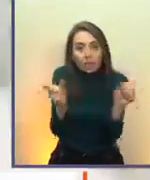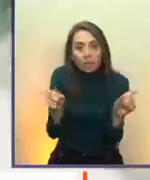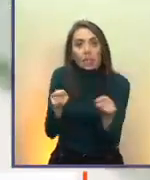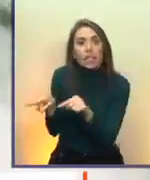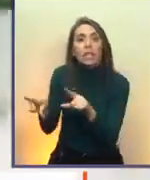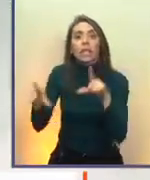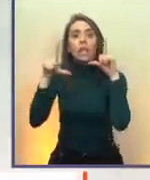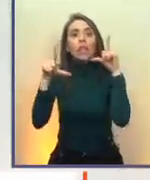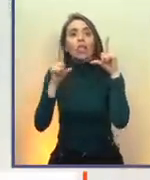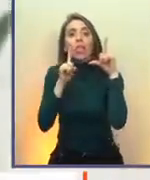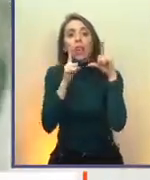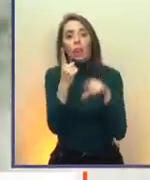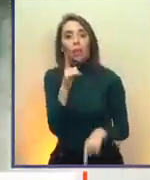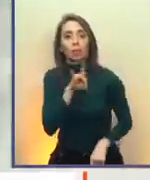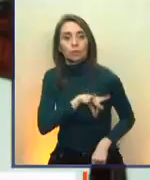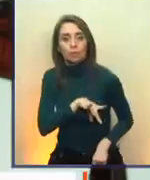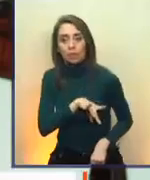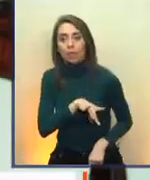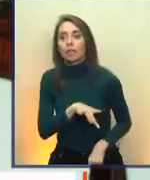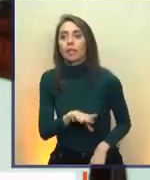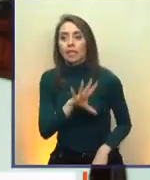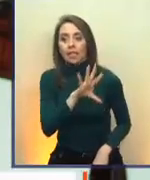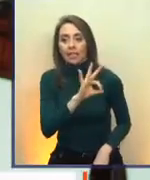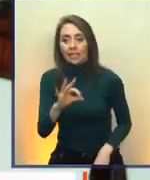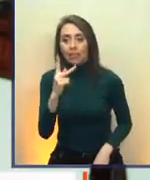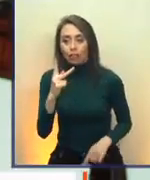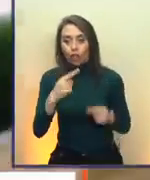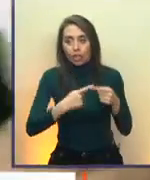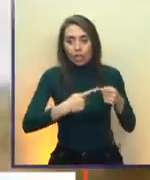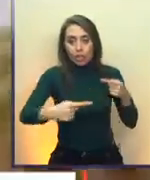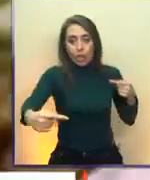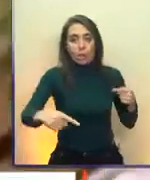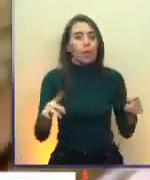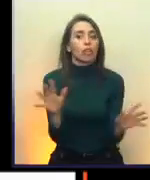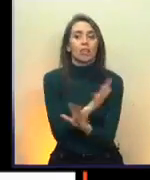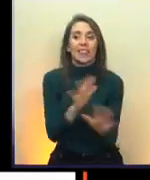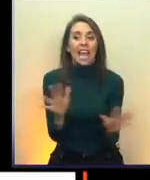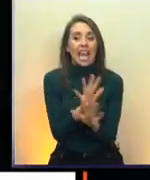a un chileno. Los primeros 500 kilómetros fueron terribles.